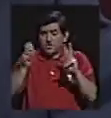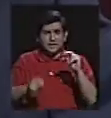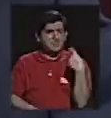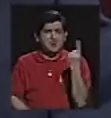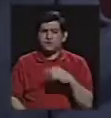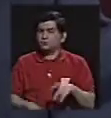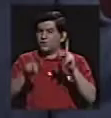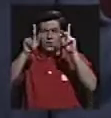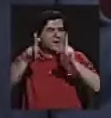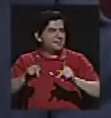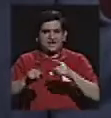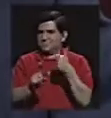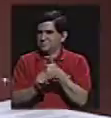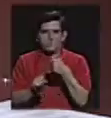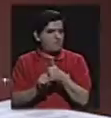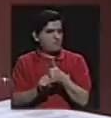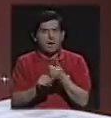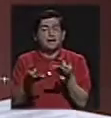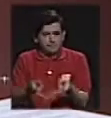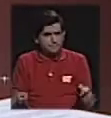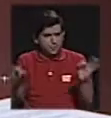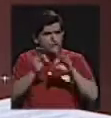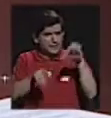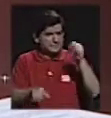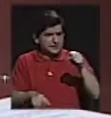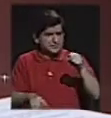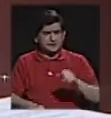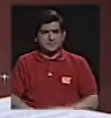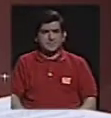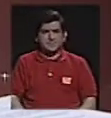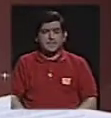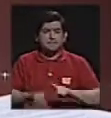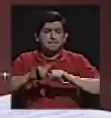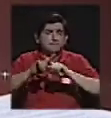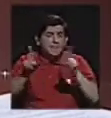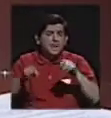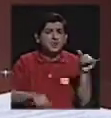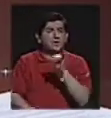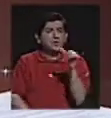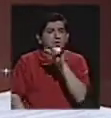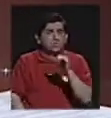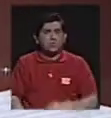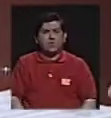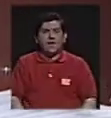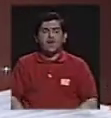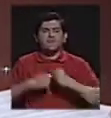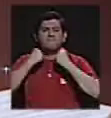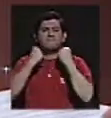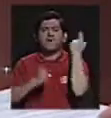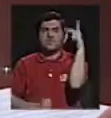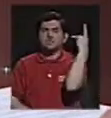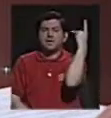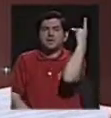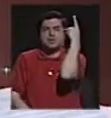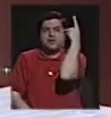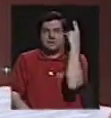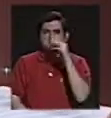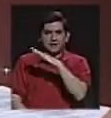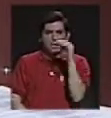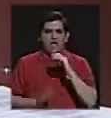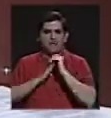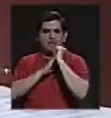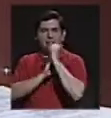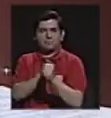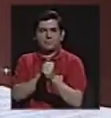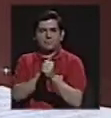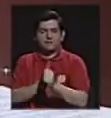solo la figura, digamos, que es muy importante, sino también las fuerzas políticas y el